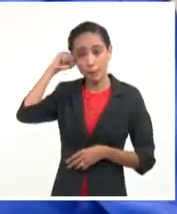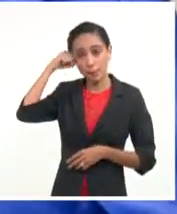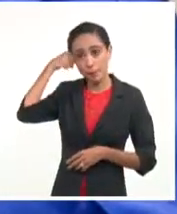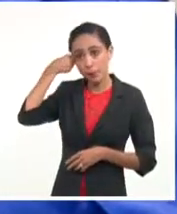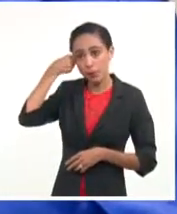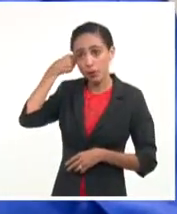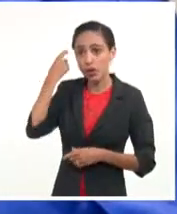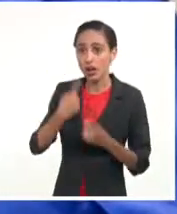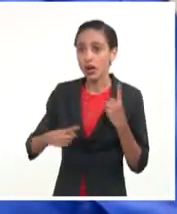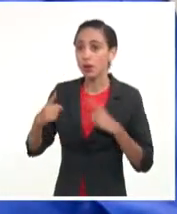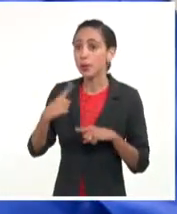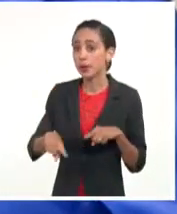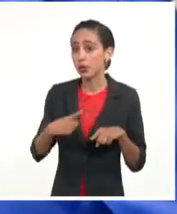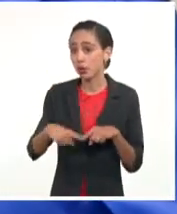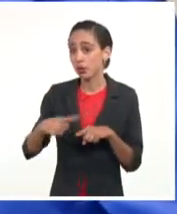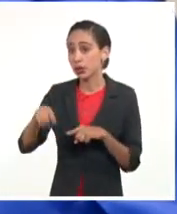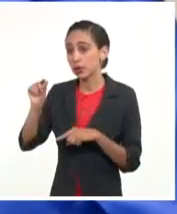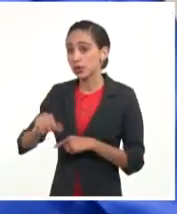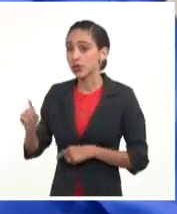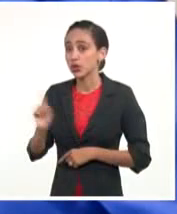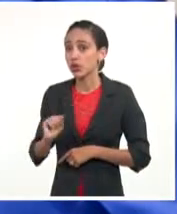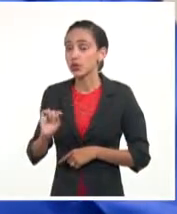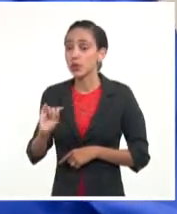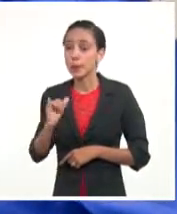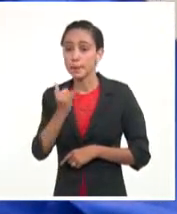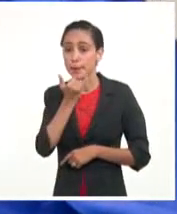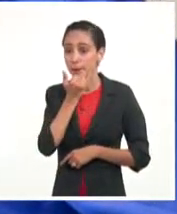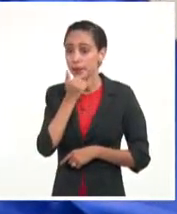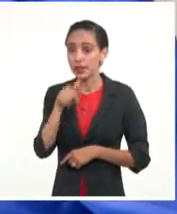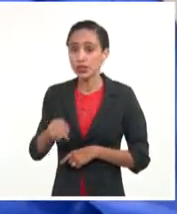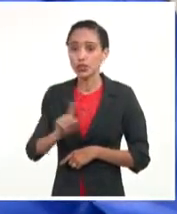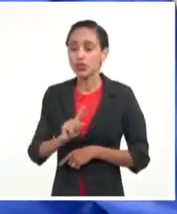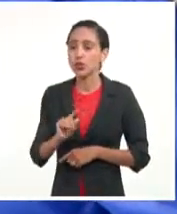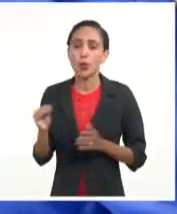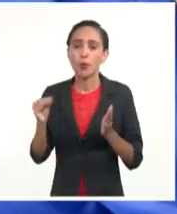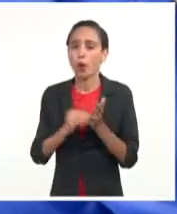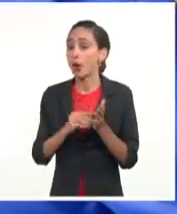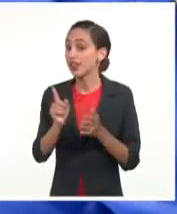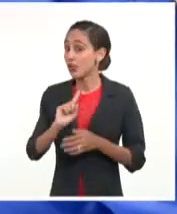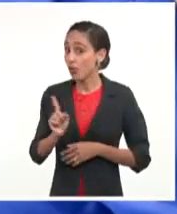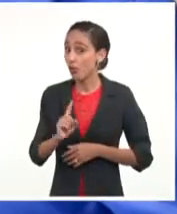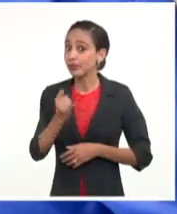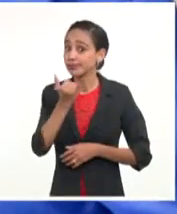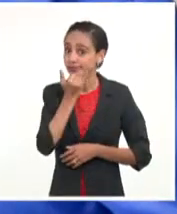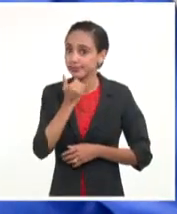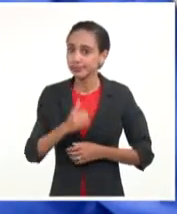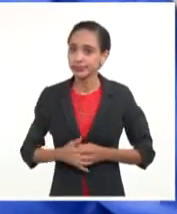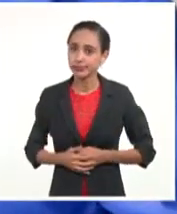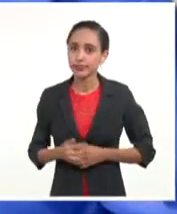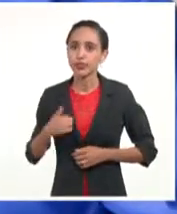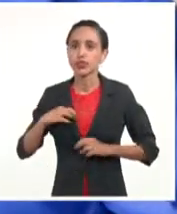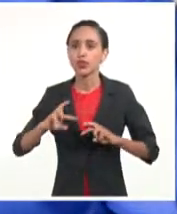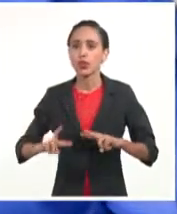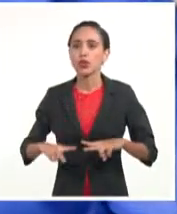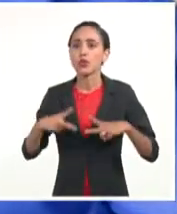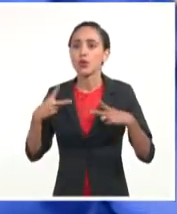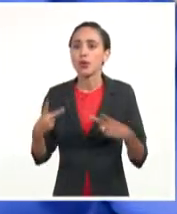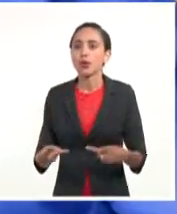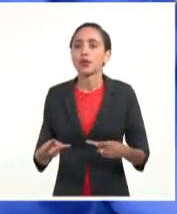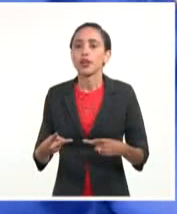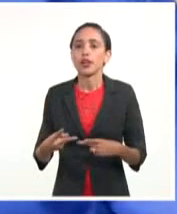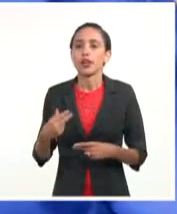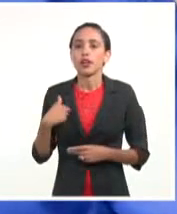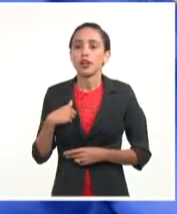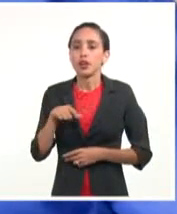no los que me sabía, pero otros no. Y me equivocaba y me decía, eso no va ahí. Y yo volvía, empezaba de nuevo, salí de